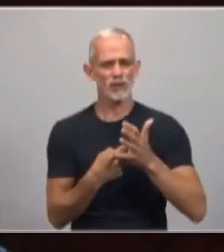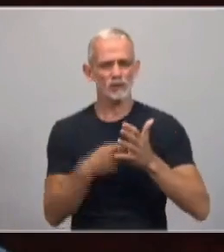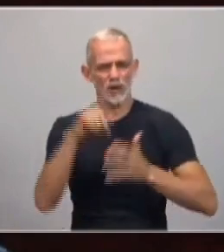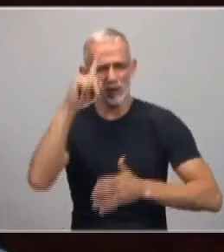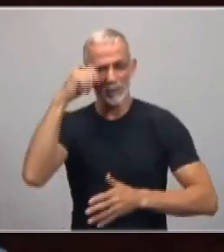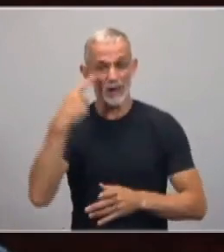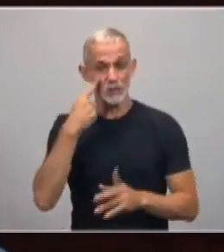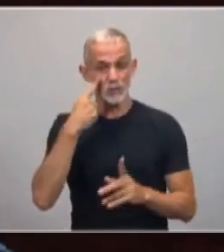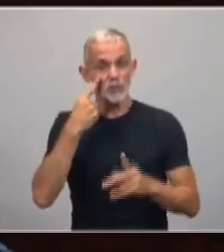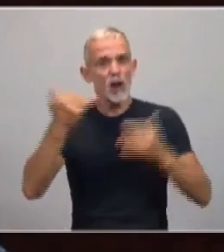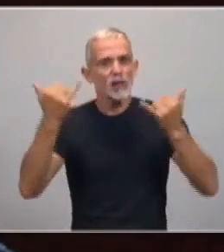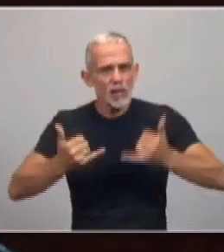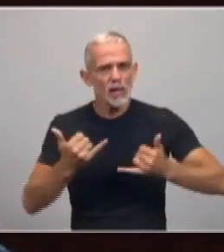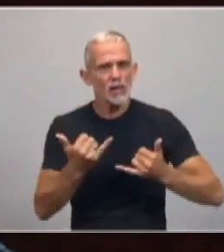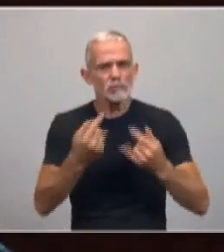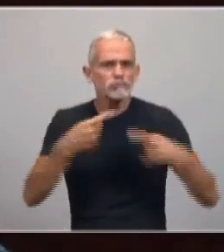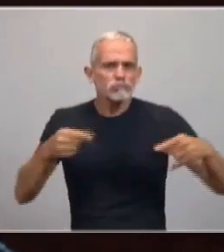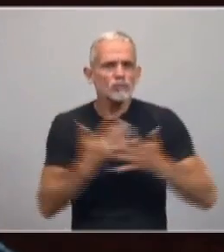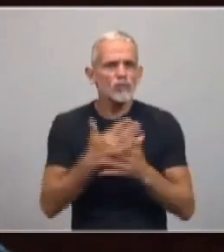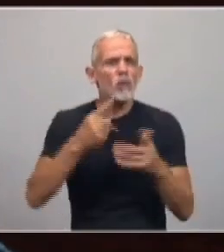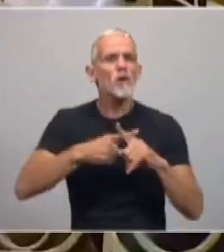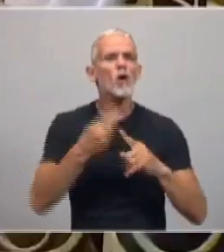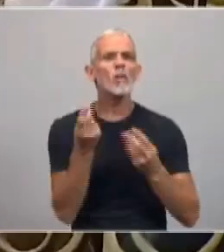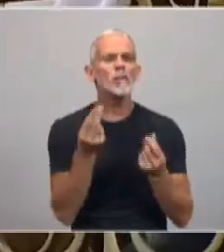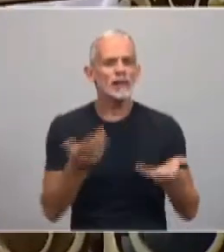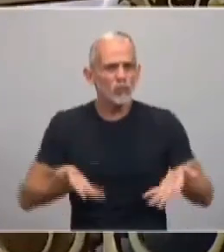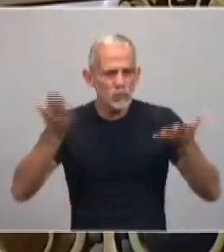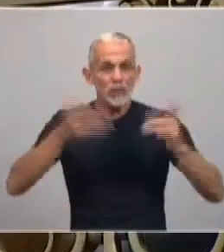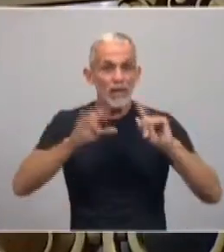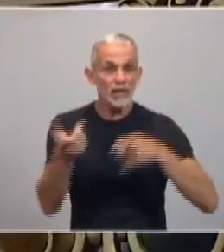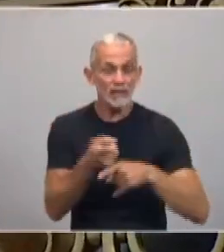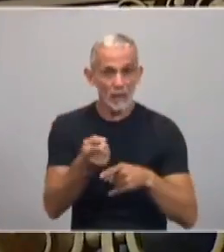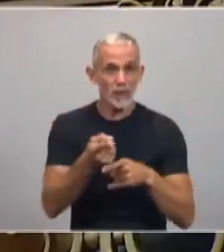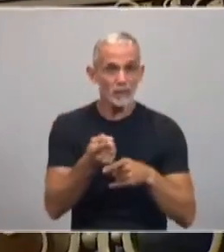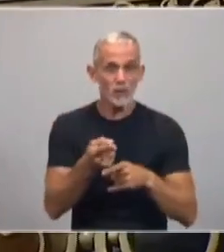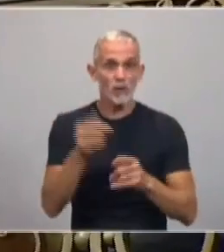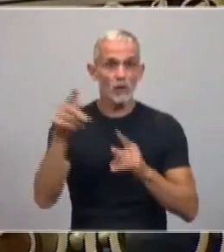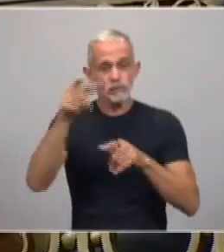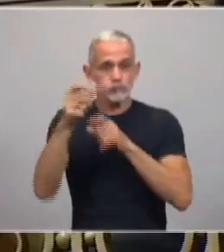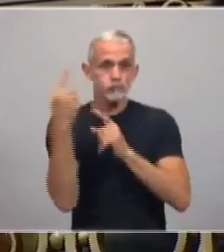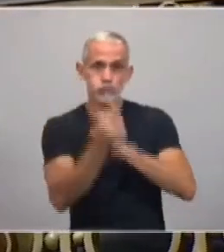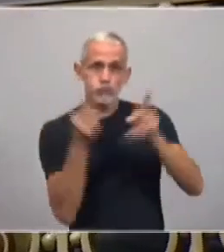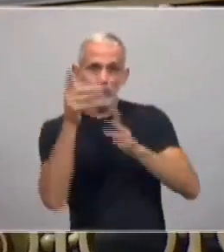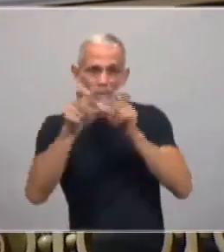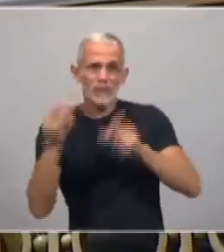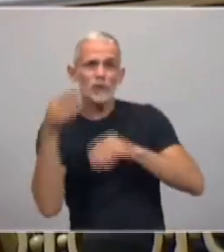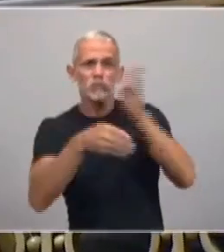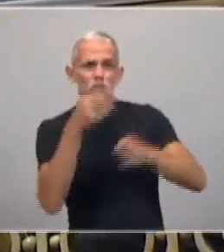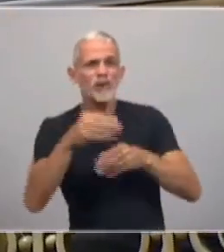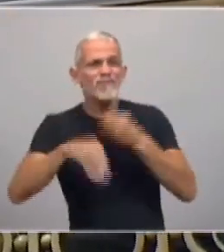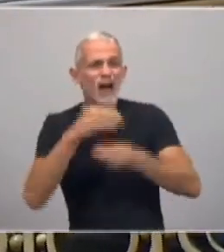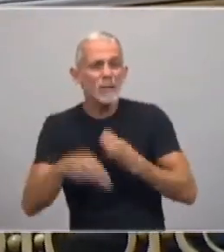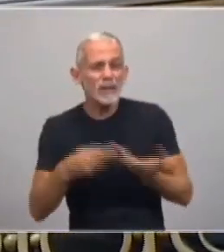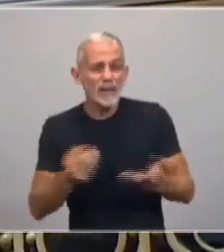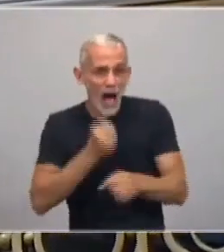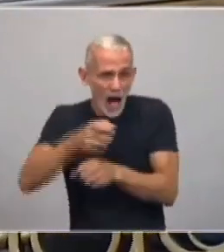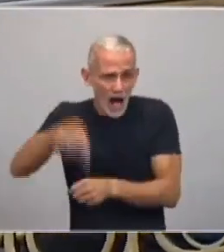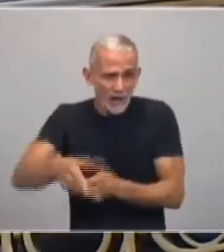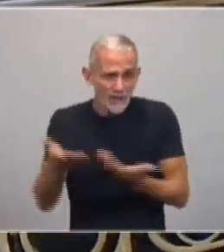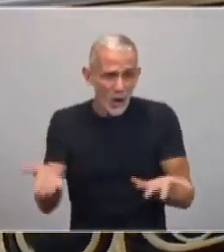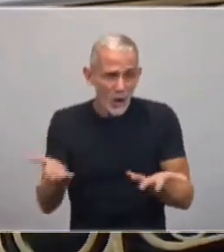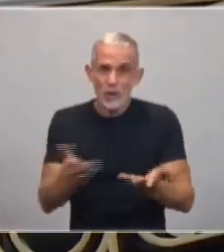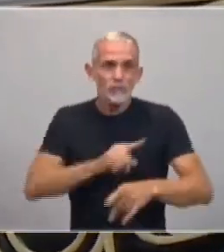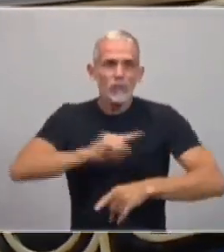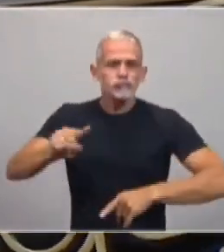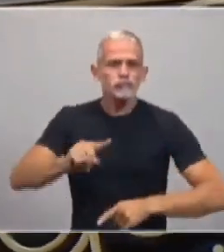no solo sufre el aumento de los costos, también padece el aumento de la demanda, porque muchas familias al día de hoy no